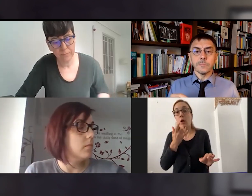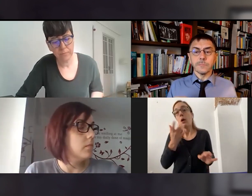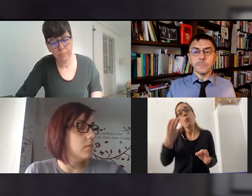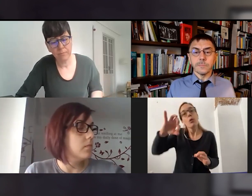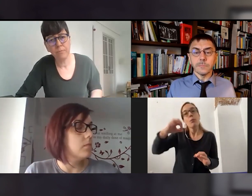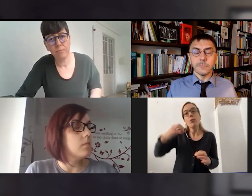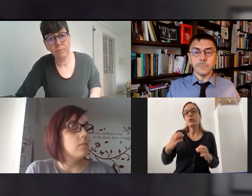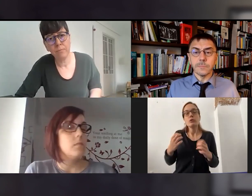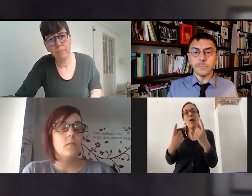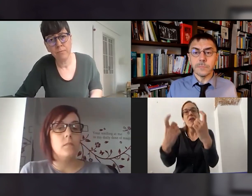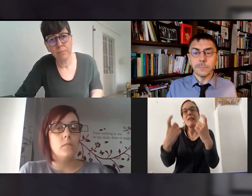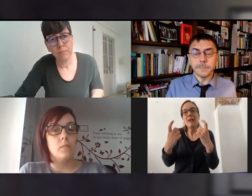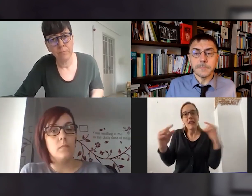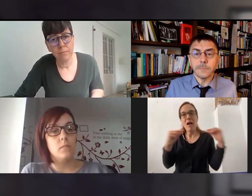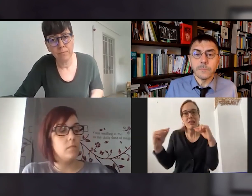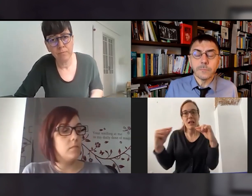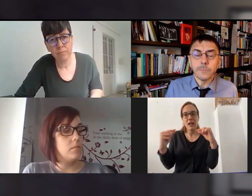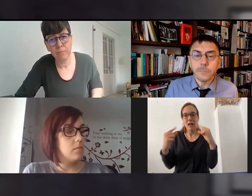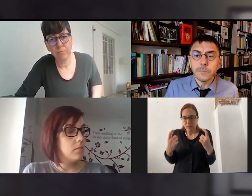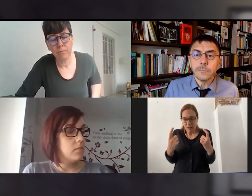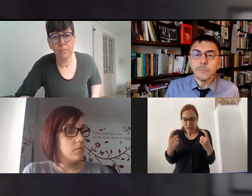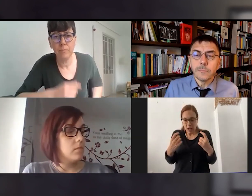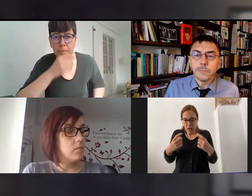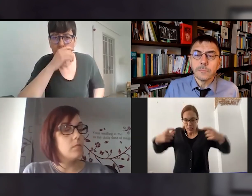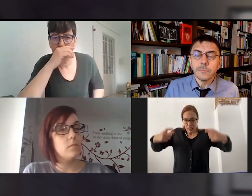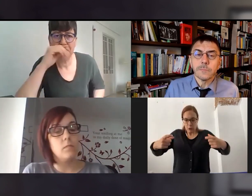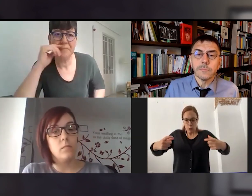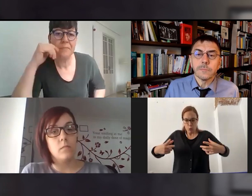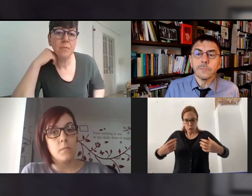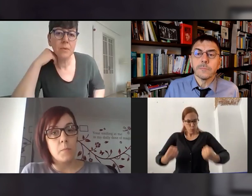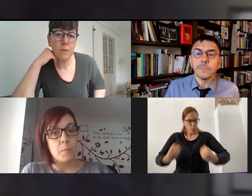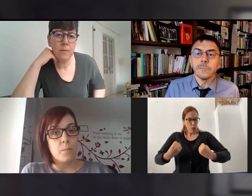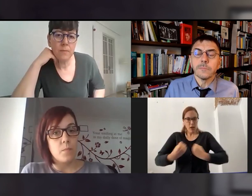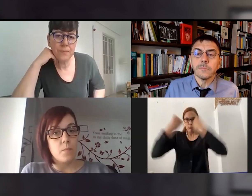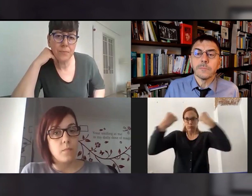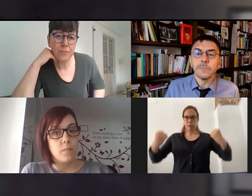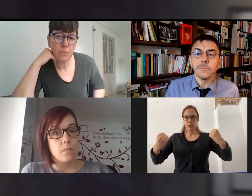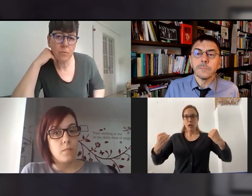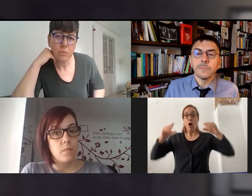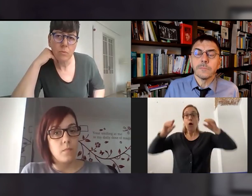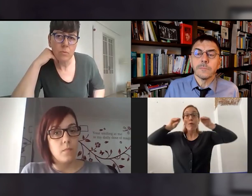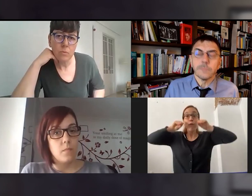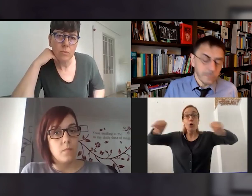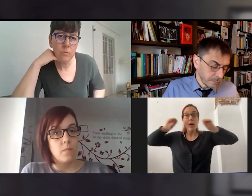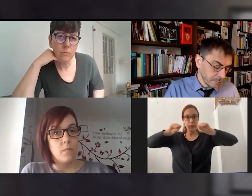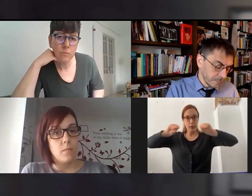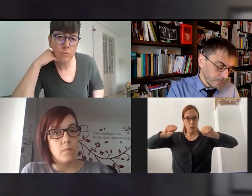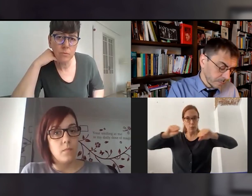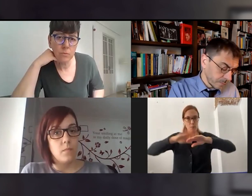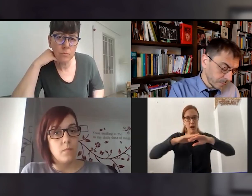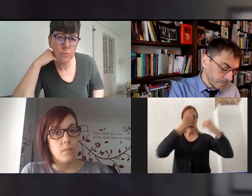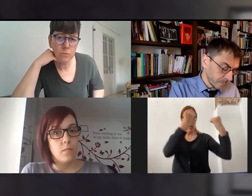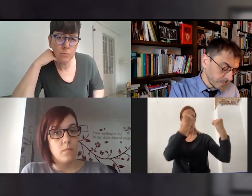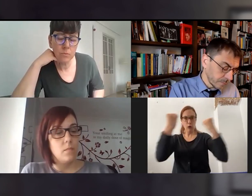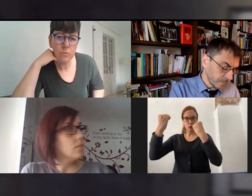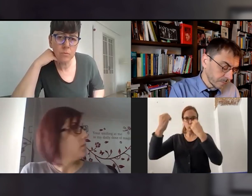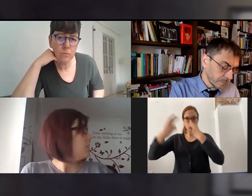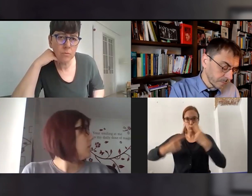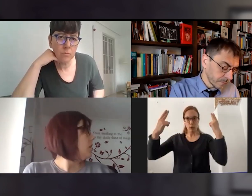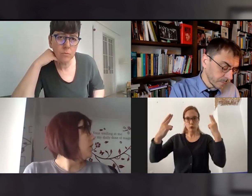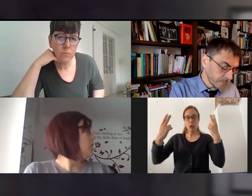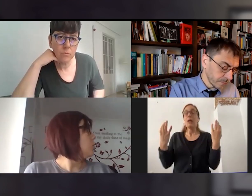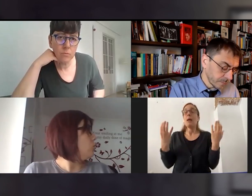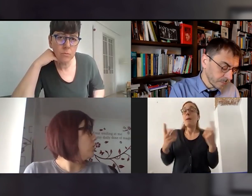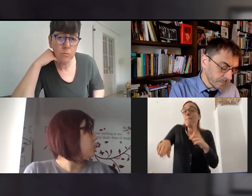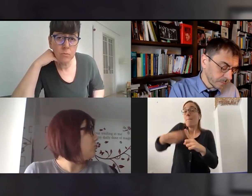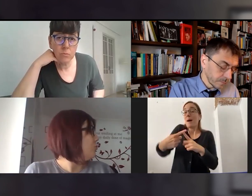debate, mucho más poder para los círculos, mucha más formación para los cargos, y creo que además hay que hablar de lo que le importa a la gente, lo que le